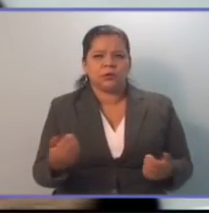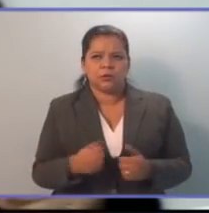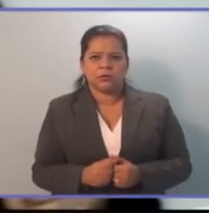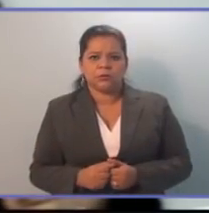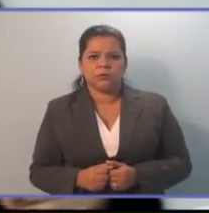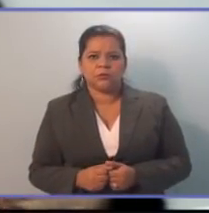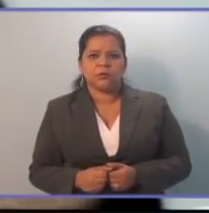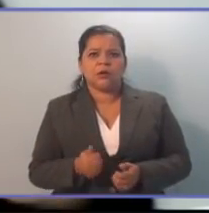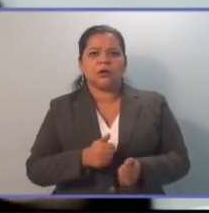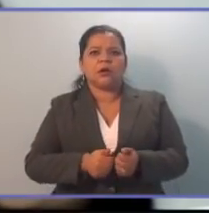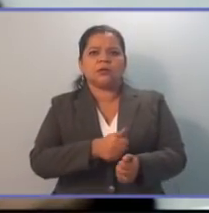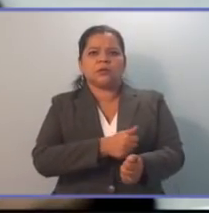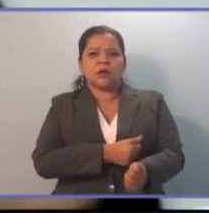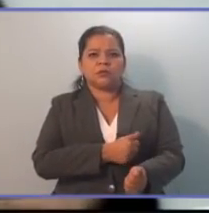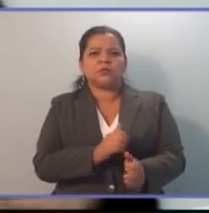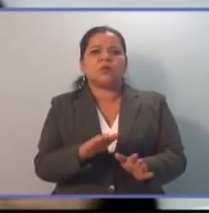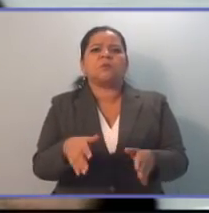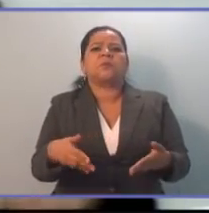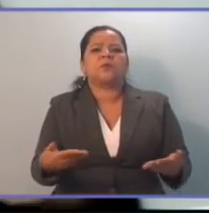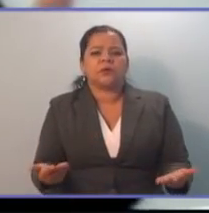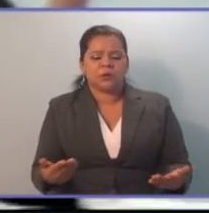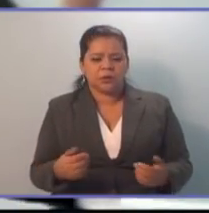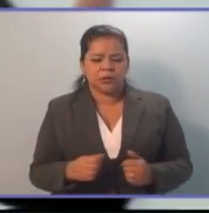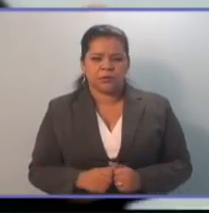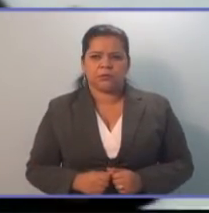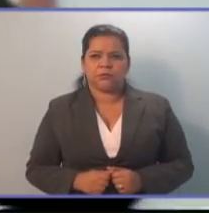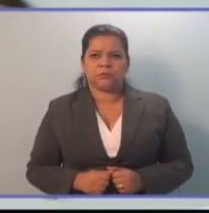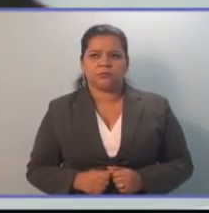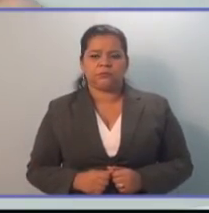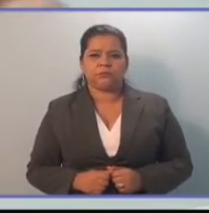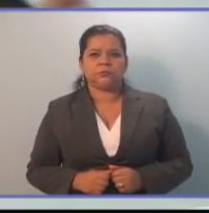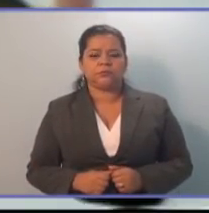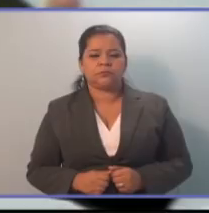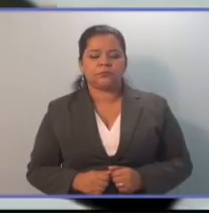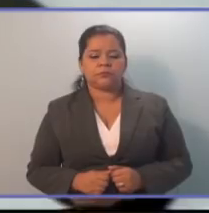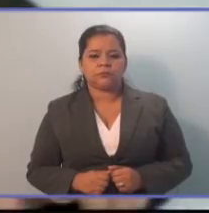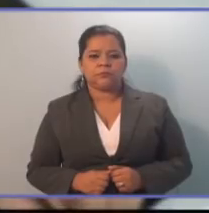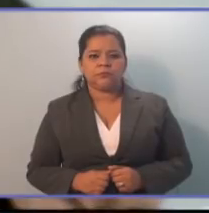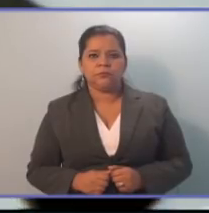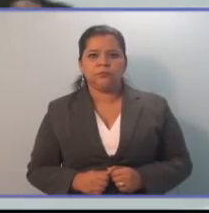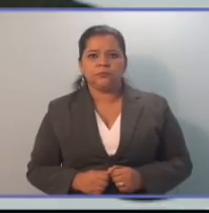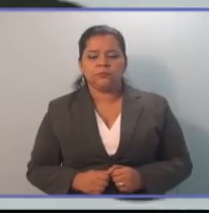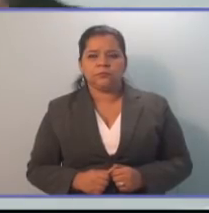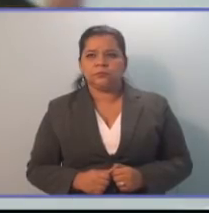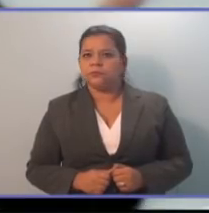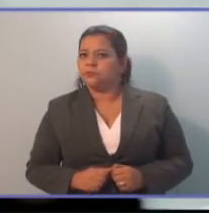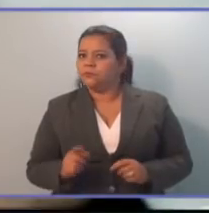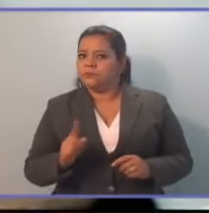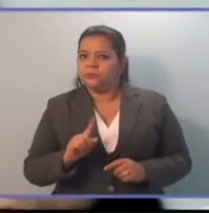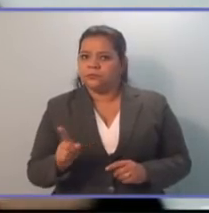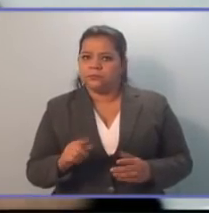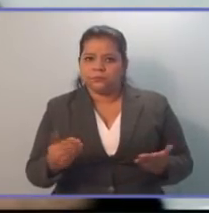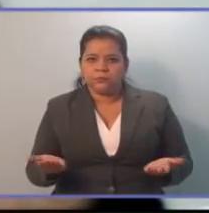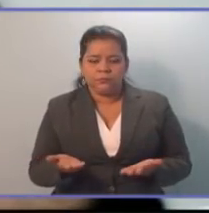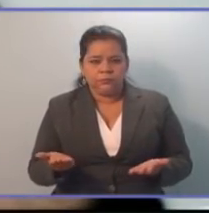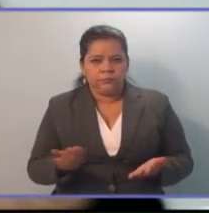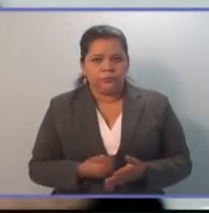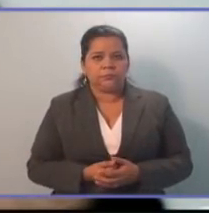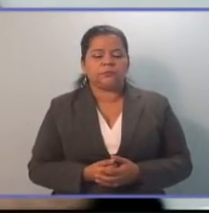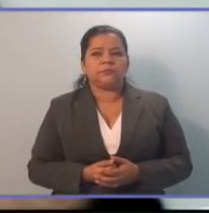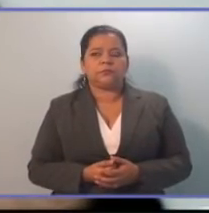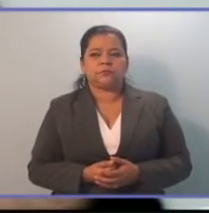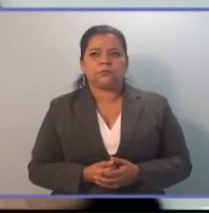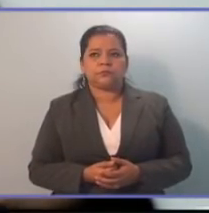del atraso, el por qué no se lleva una